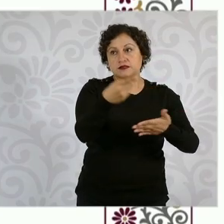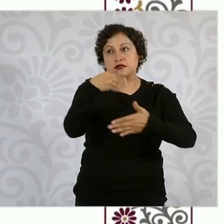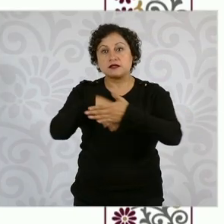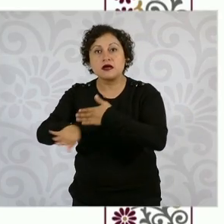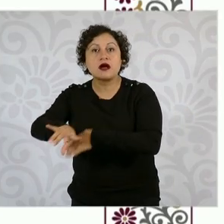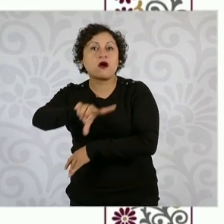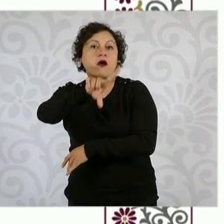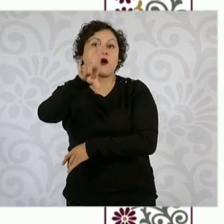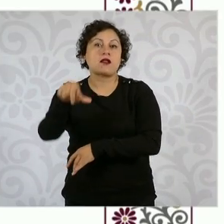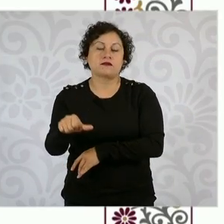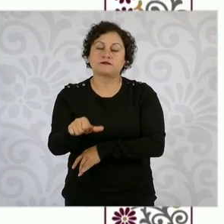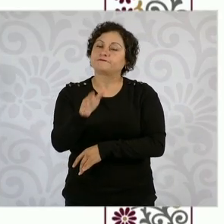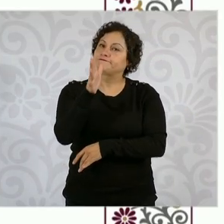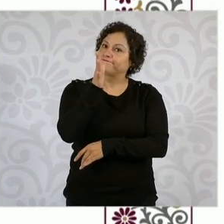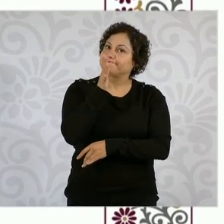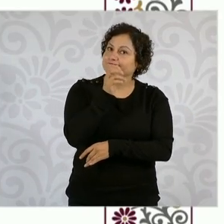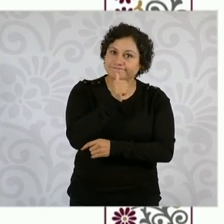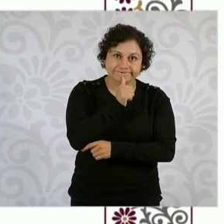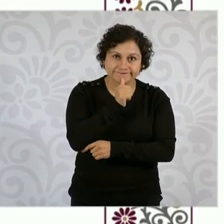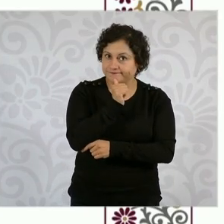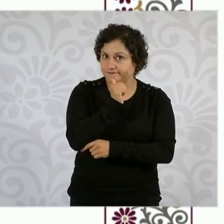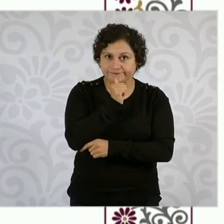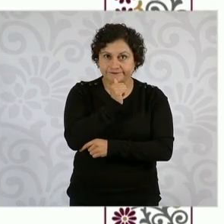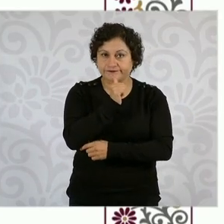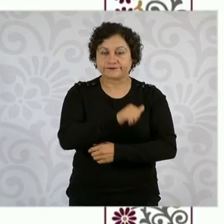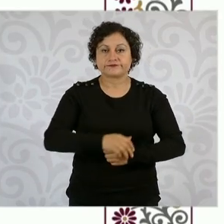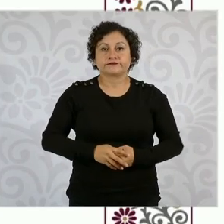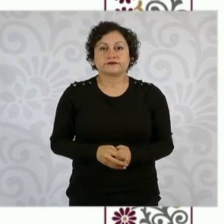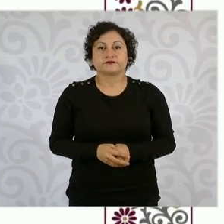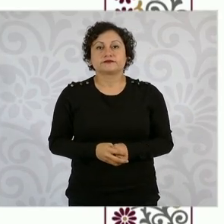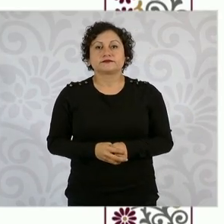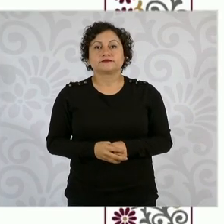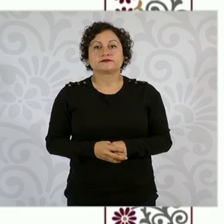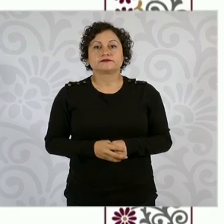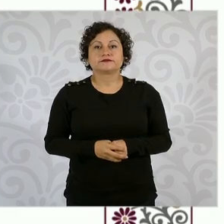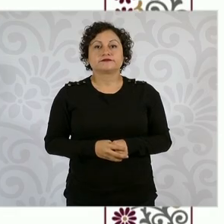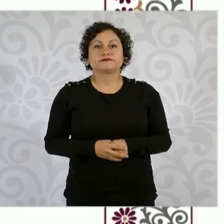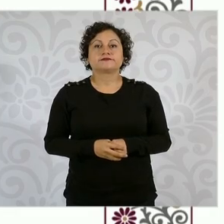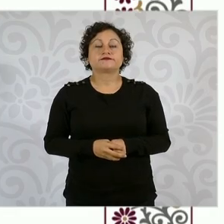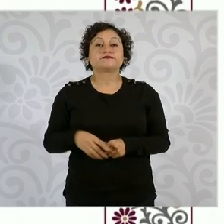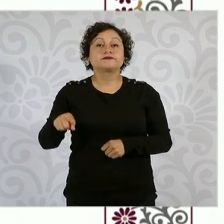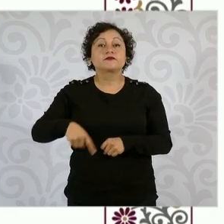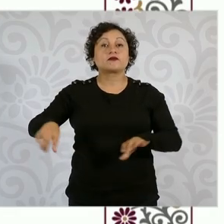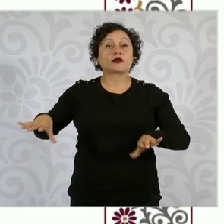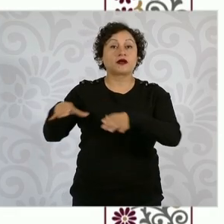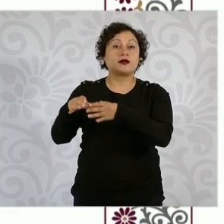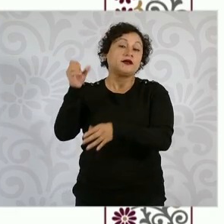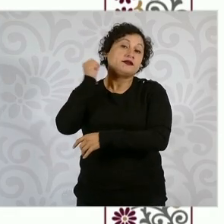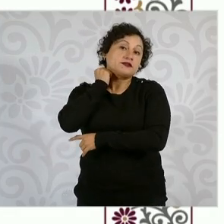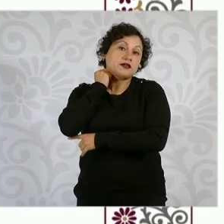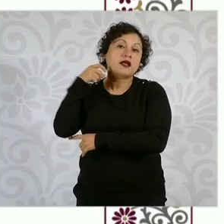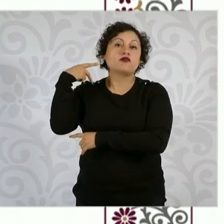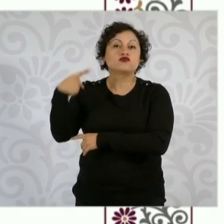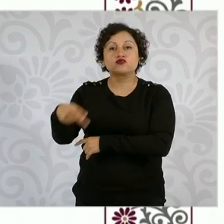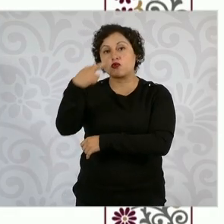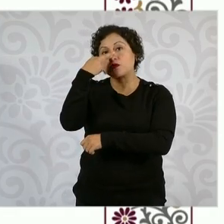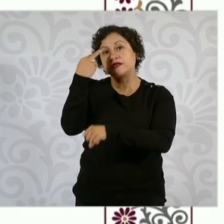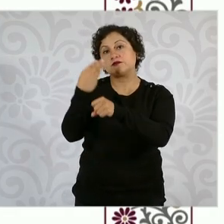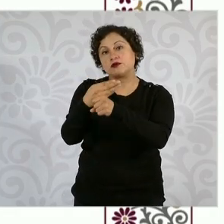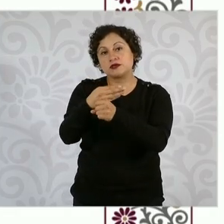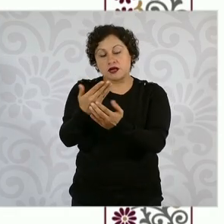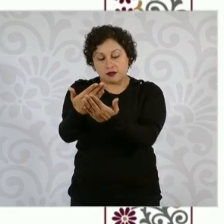podrán realizar posteriormente. El Senado de la República integrará los listados de las